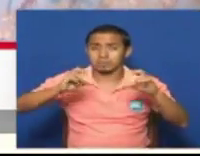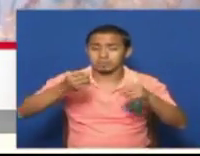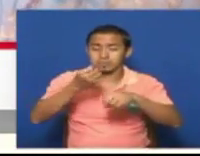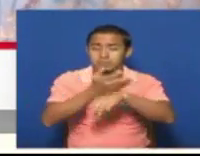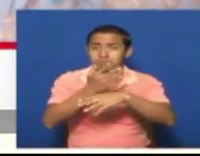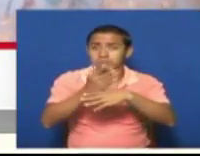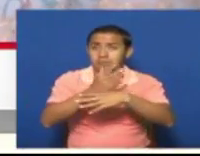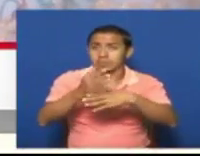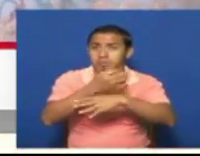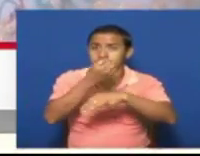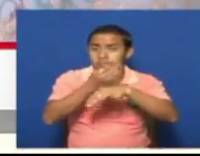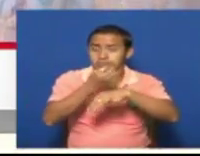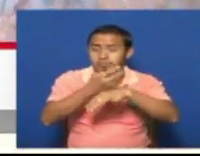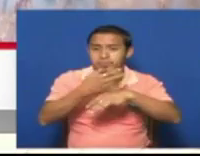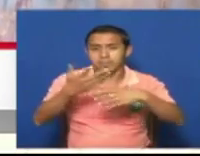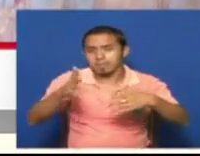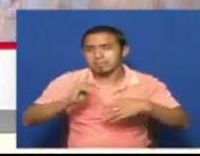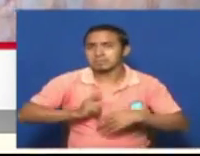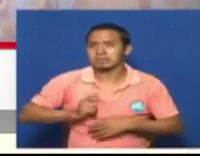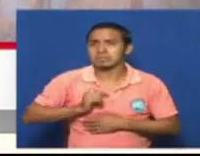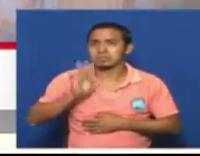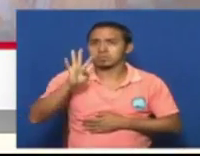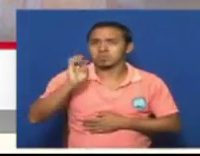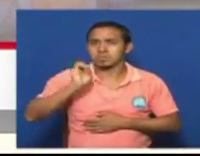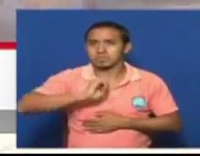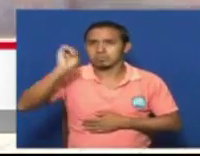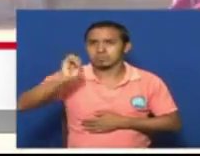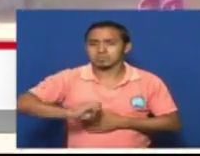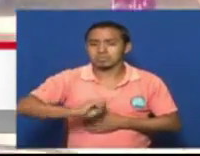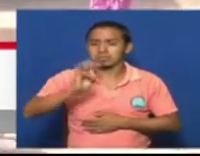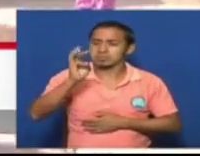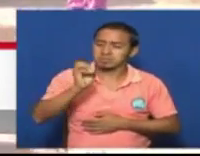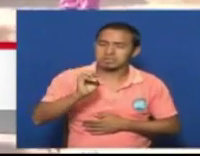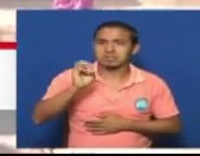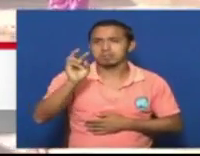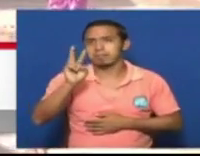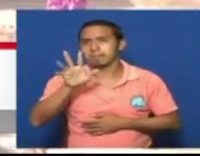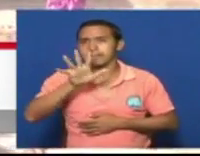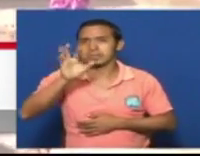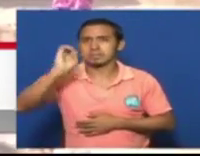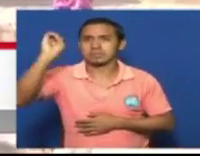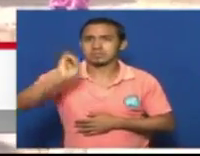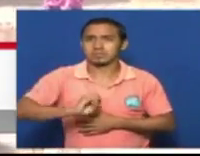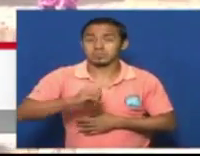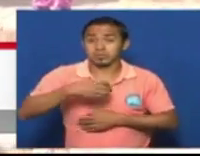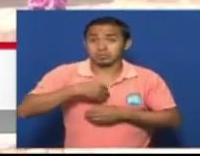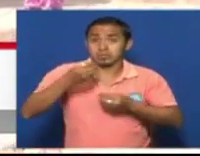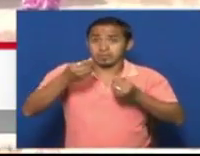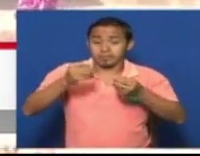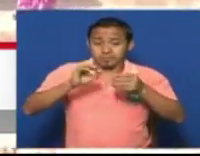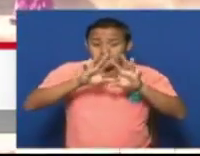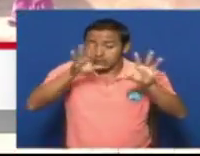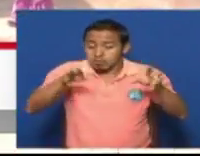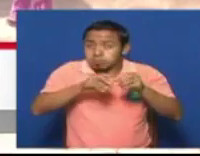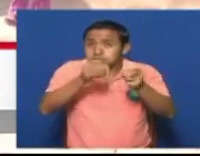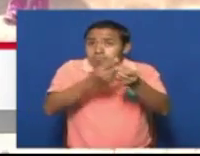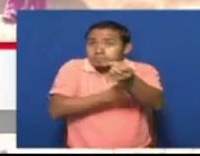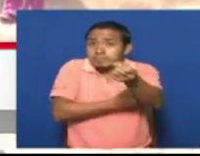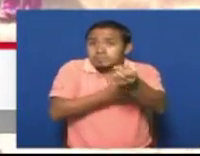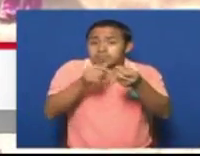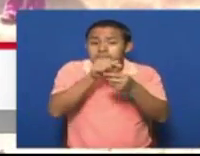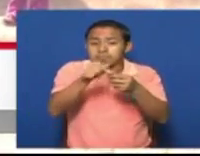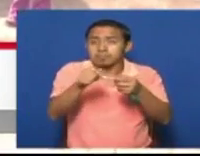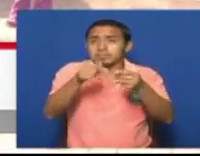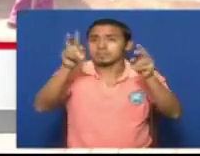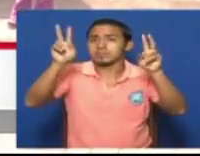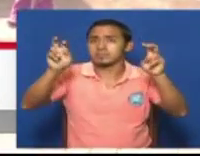alcaldías que invierte en el 40 por ciento al 30 el 25% de su presupuesto global en el municipio